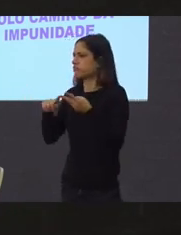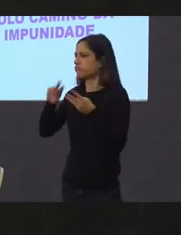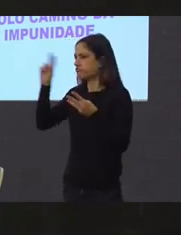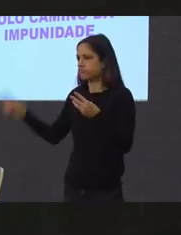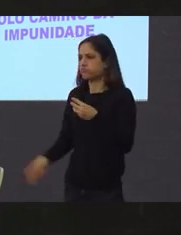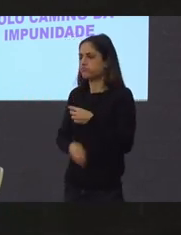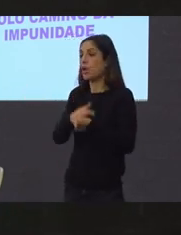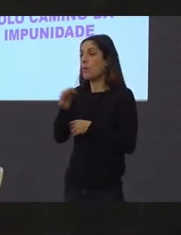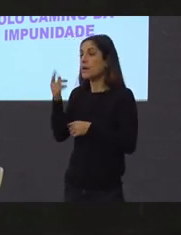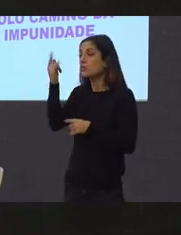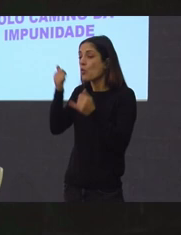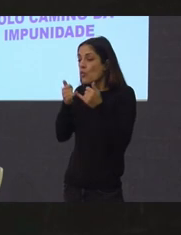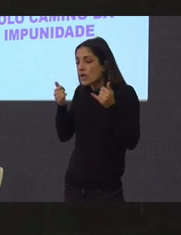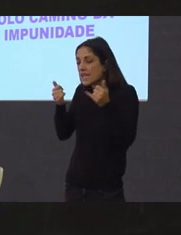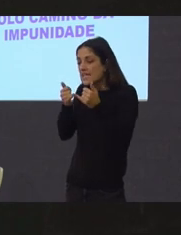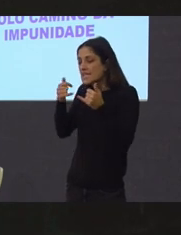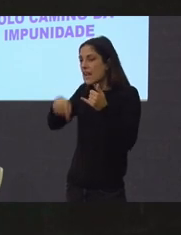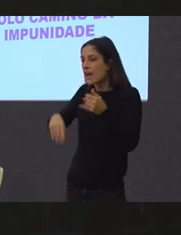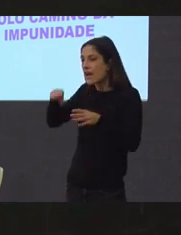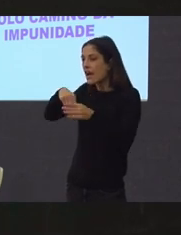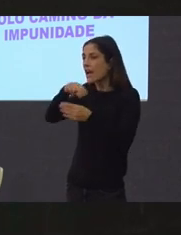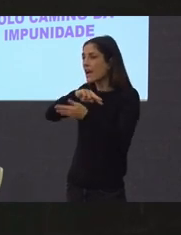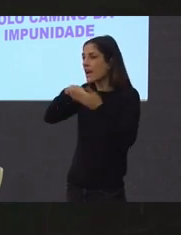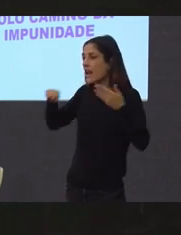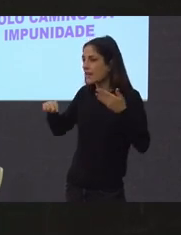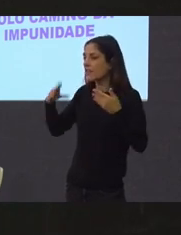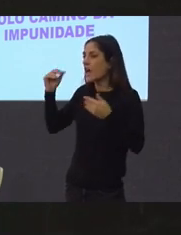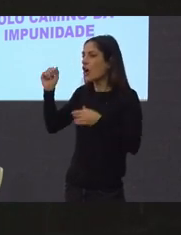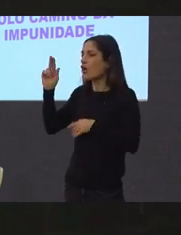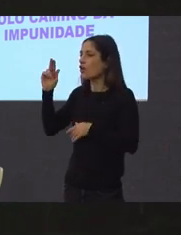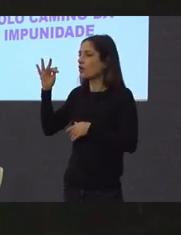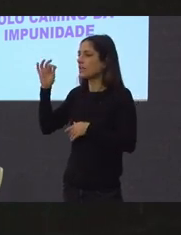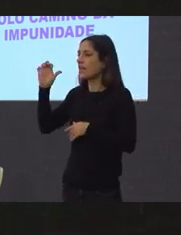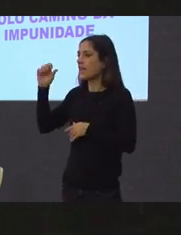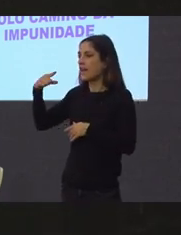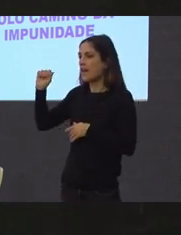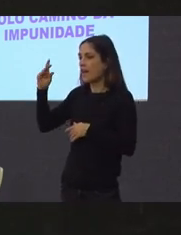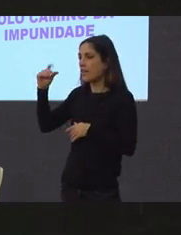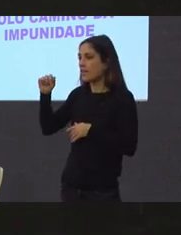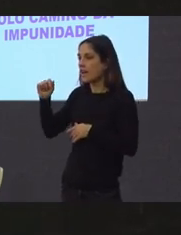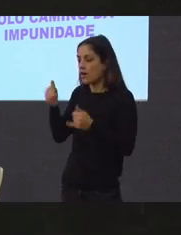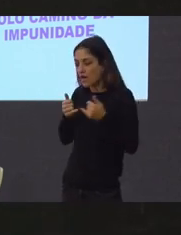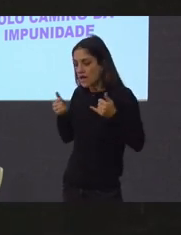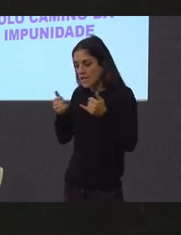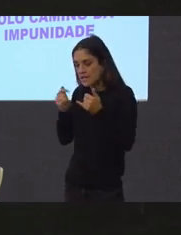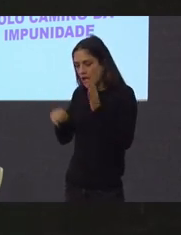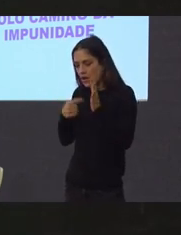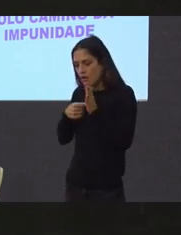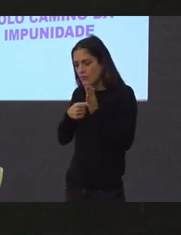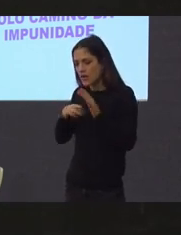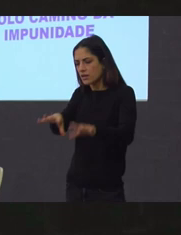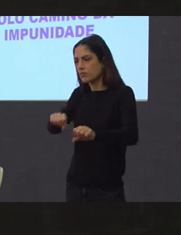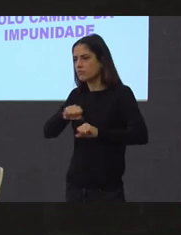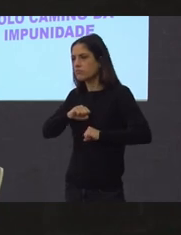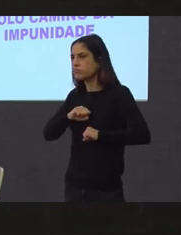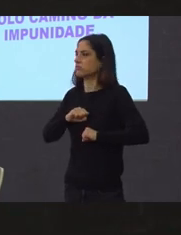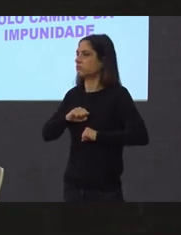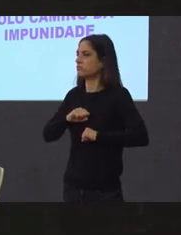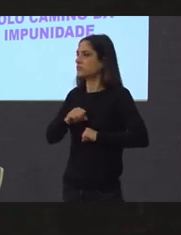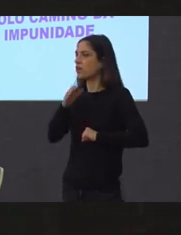illa en Galicia, illa de Cortegada, unha illa entera que foi adquirida por suscripción